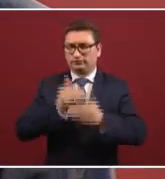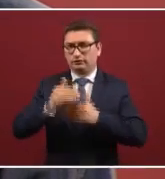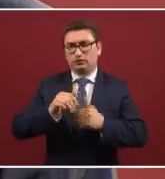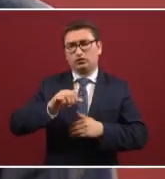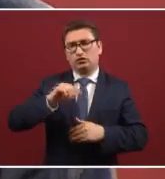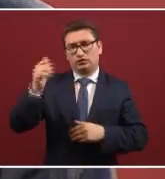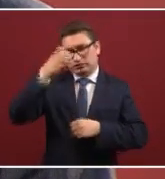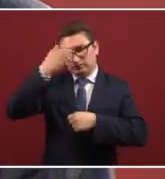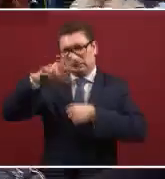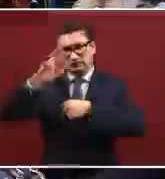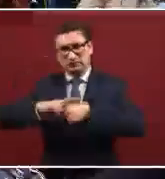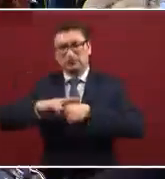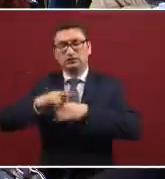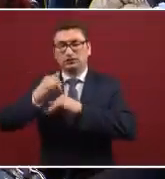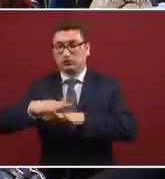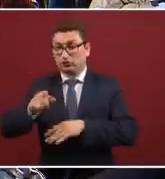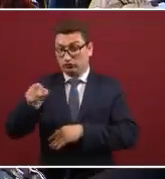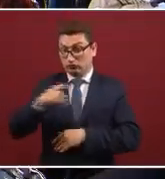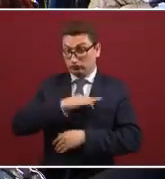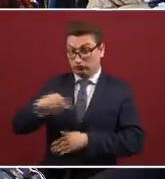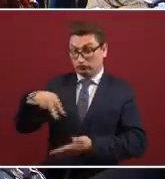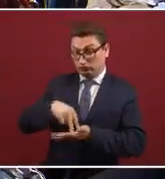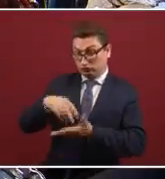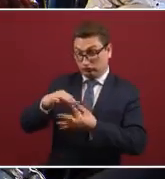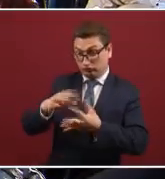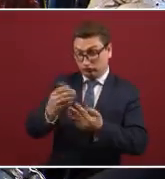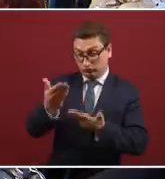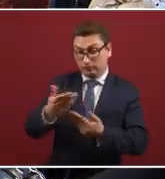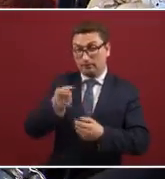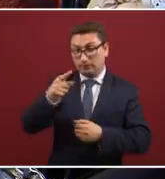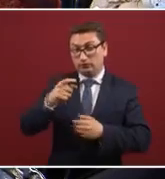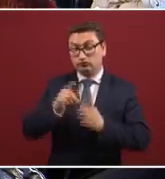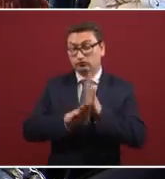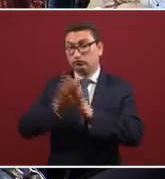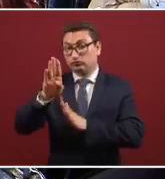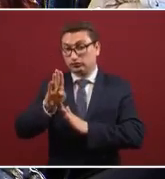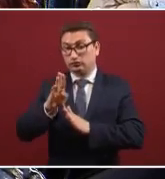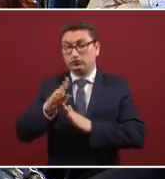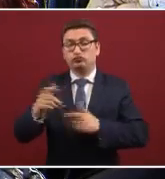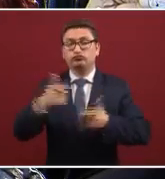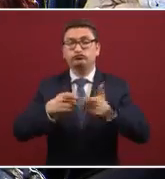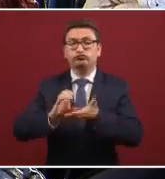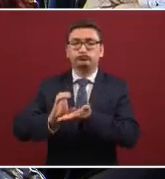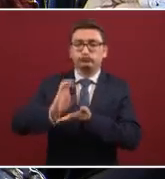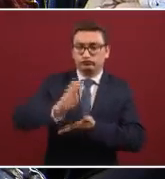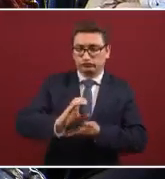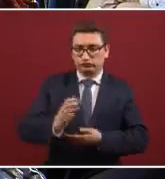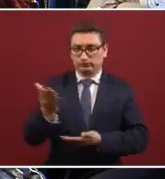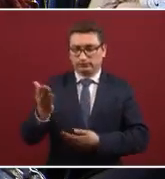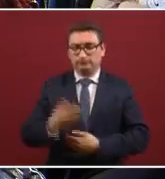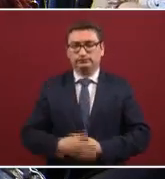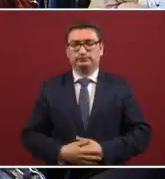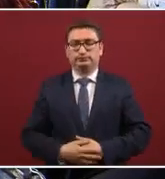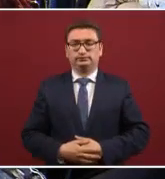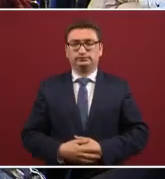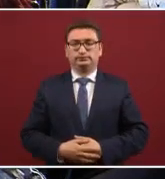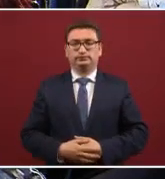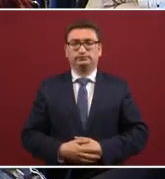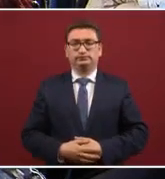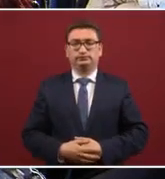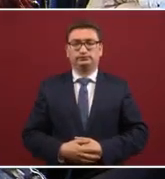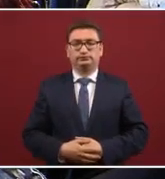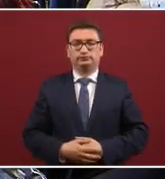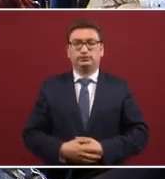¿Puedes dar un dato sobre eso, sobre el crecimiento de inversión? Y en el caso de la